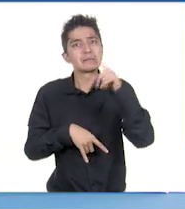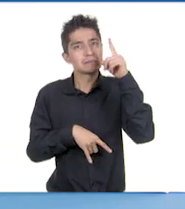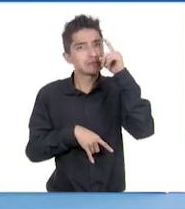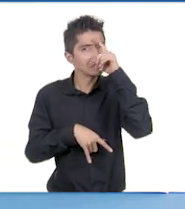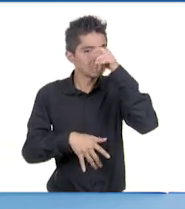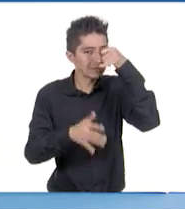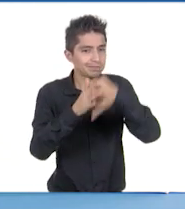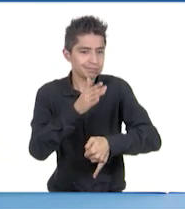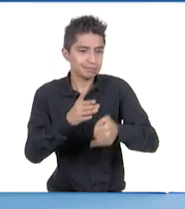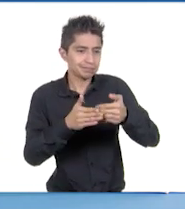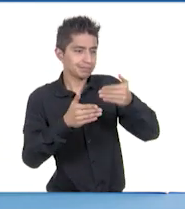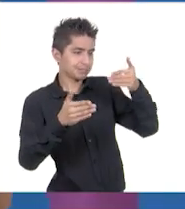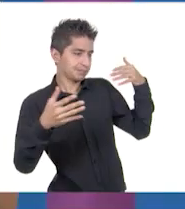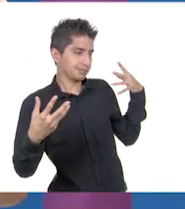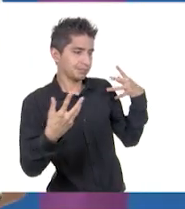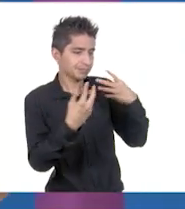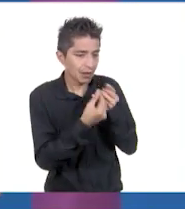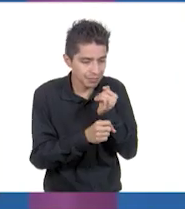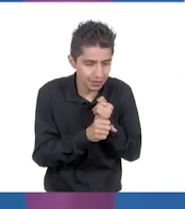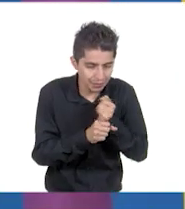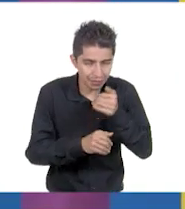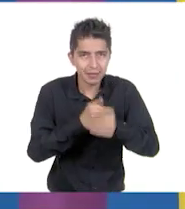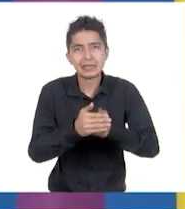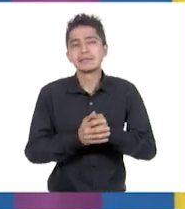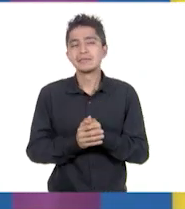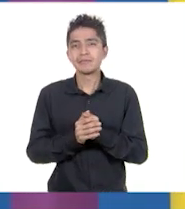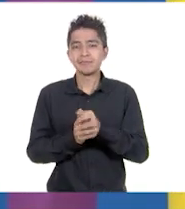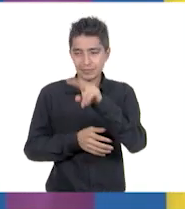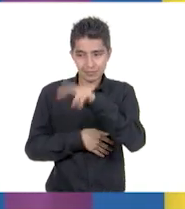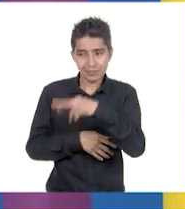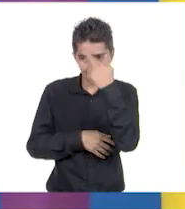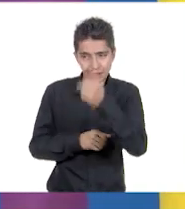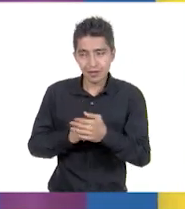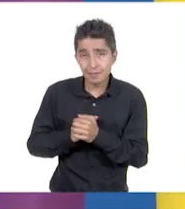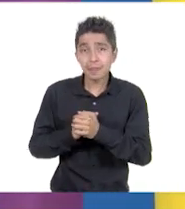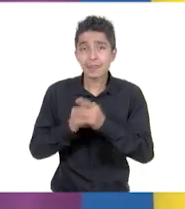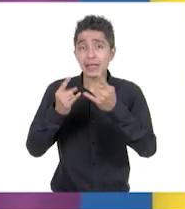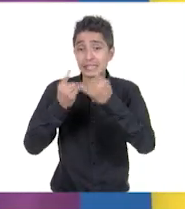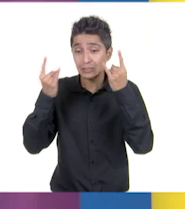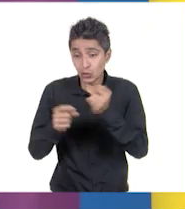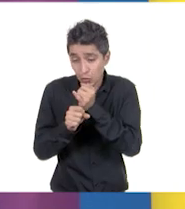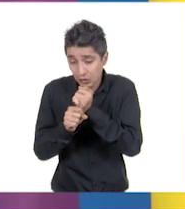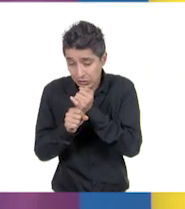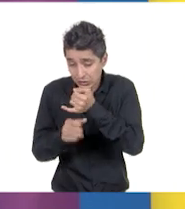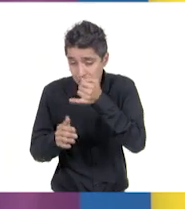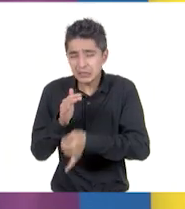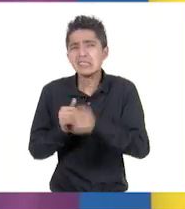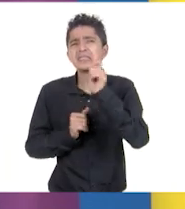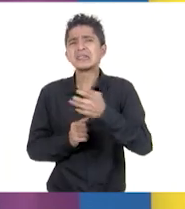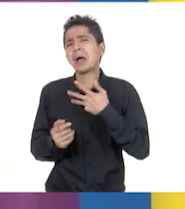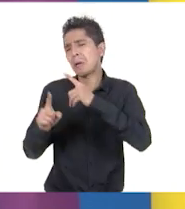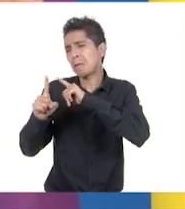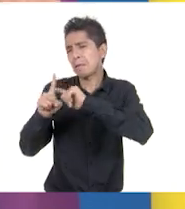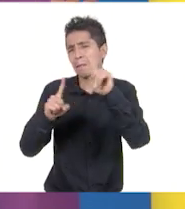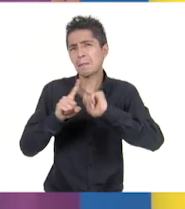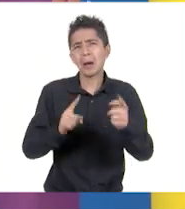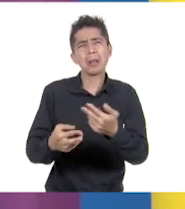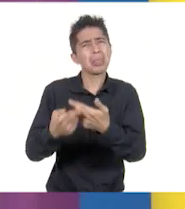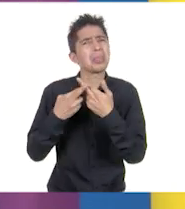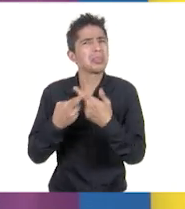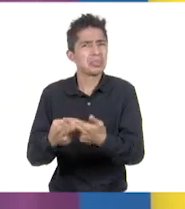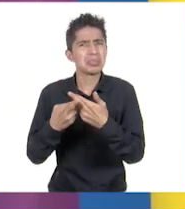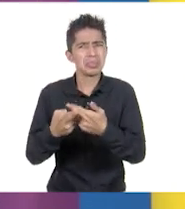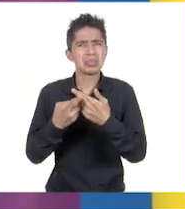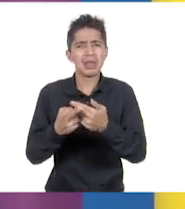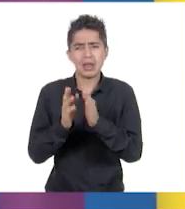Sí, maestra. Lo bueno es que también en el estudio de la historia contamos con una gran diversidad de recursos. Además